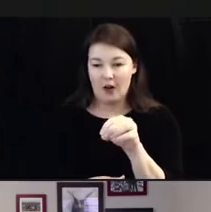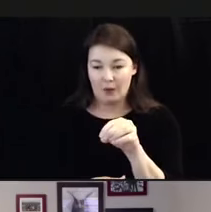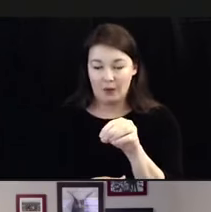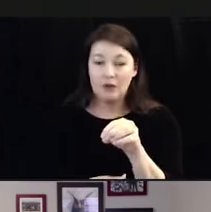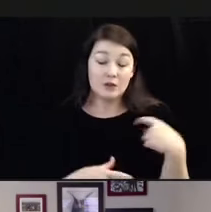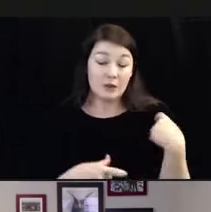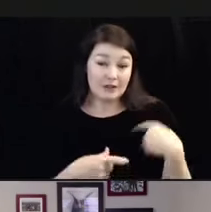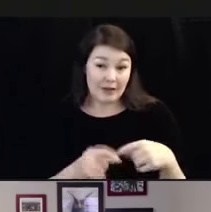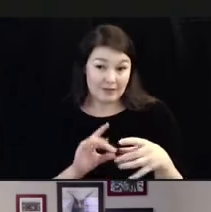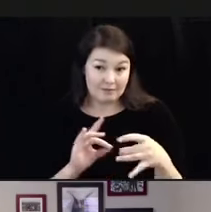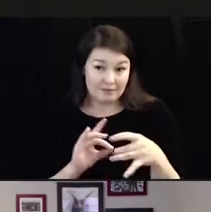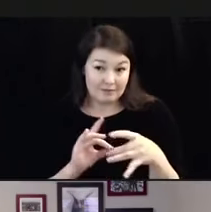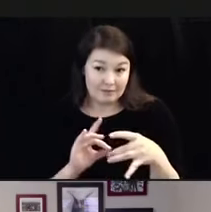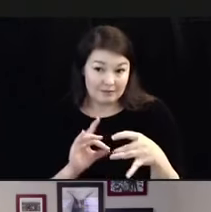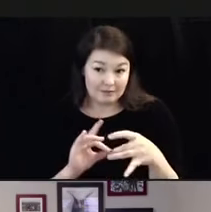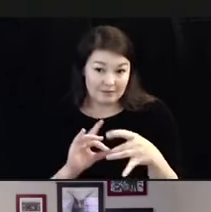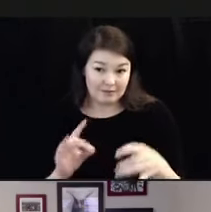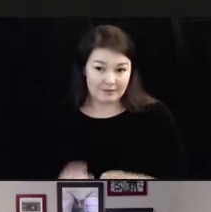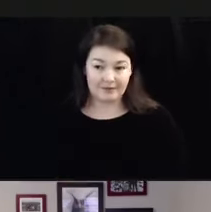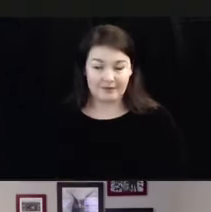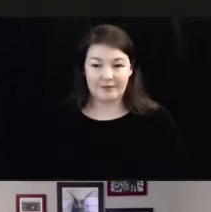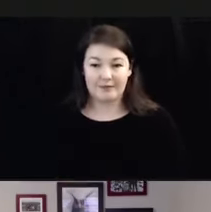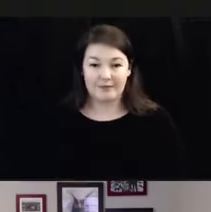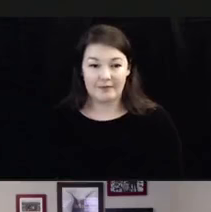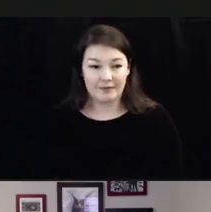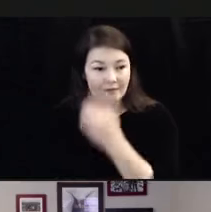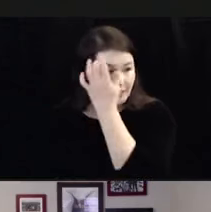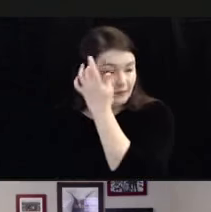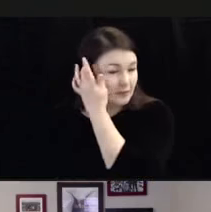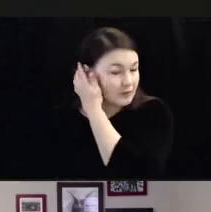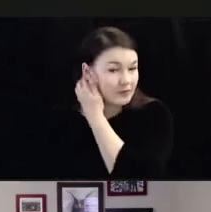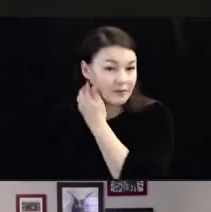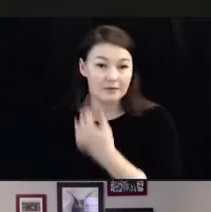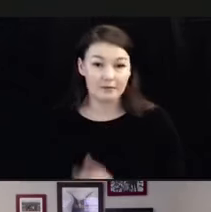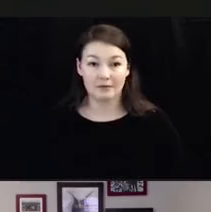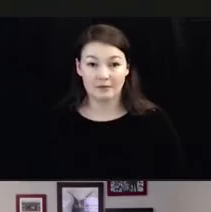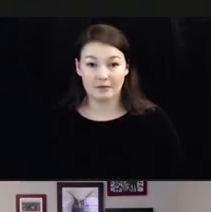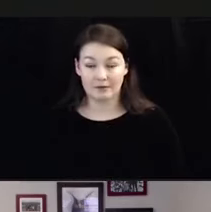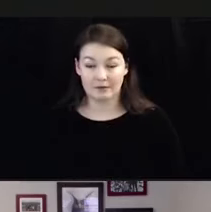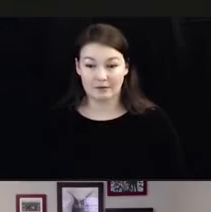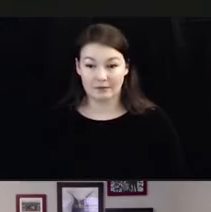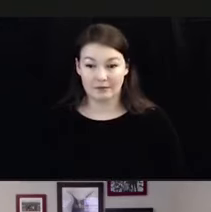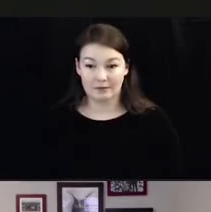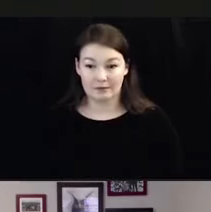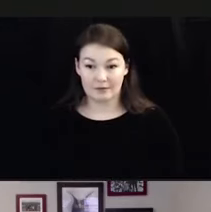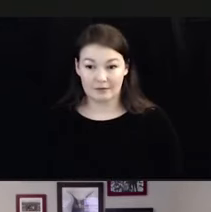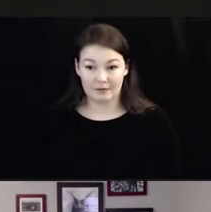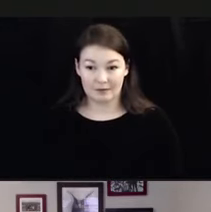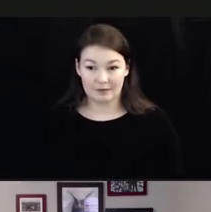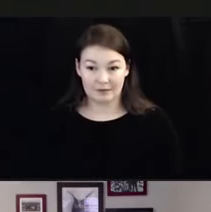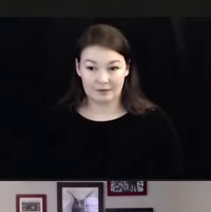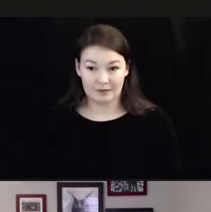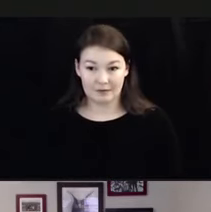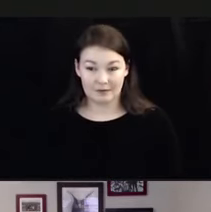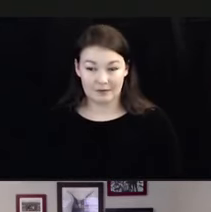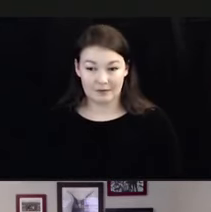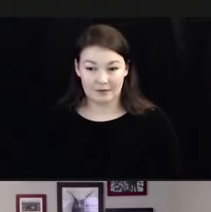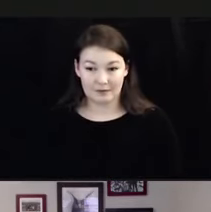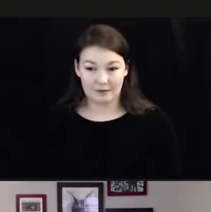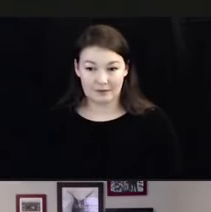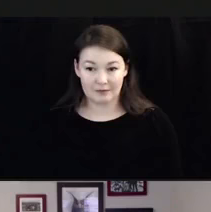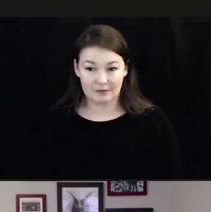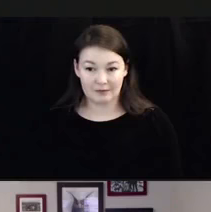a 11 años? Y si luego de recibirlas podrían asistir a la escuela sin el cubrebocas? Los tapabocas son una de